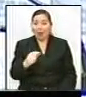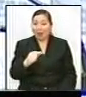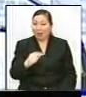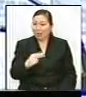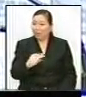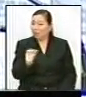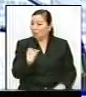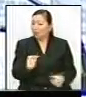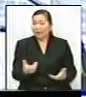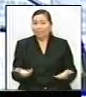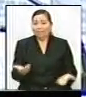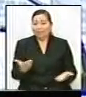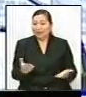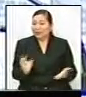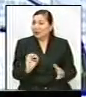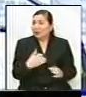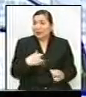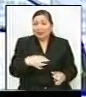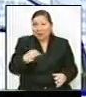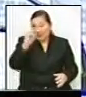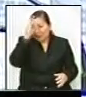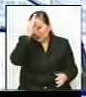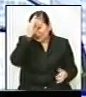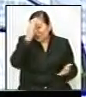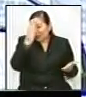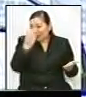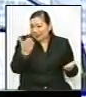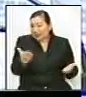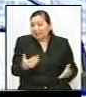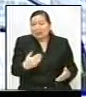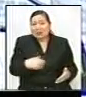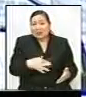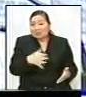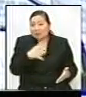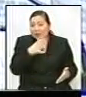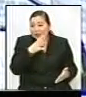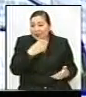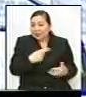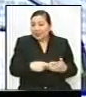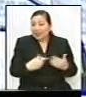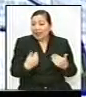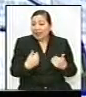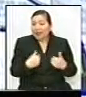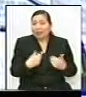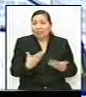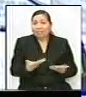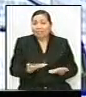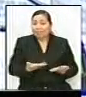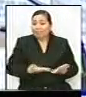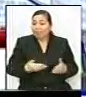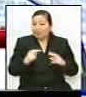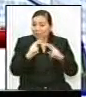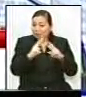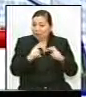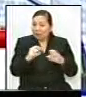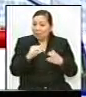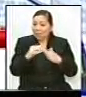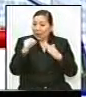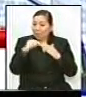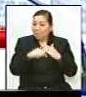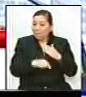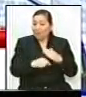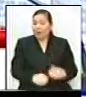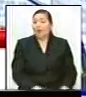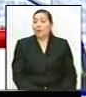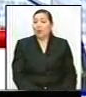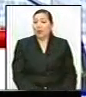muchos ciudadanos que probablemente ni sabían o ni saben que eso ha ocurrido, eso nos tendría que llevar a una investigación mucho más profunda, señor